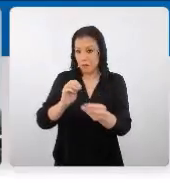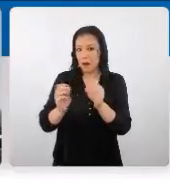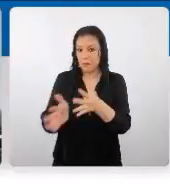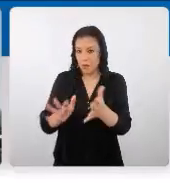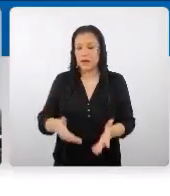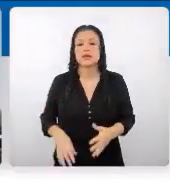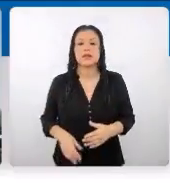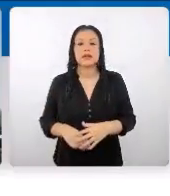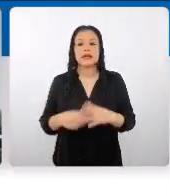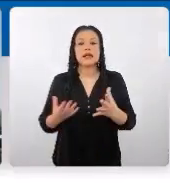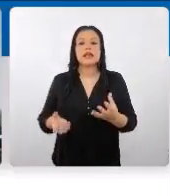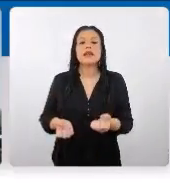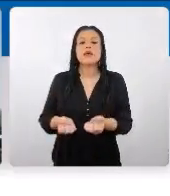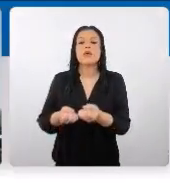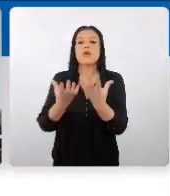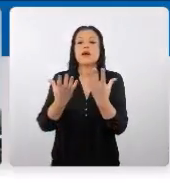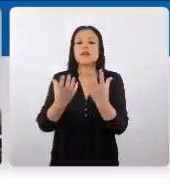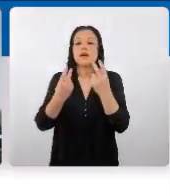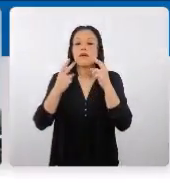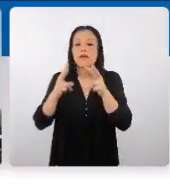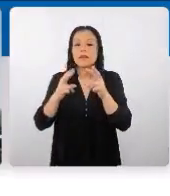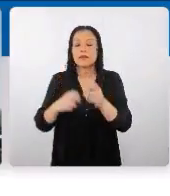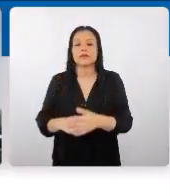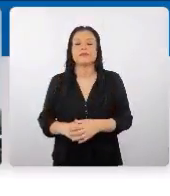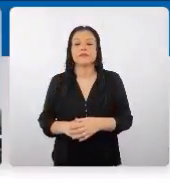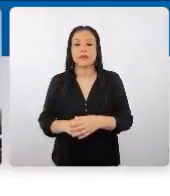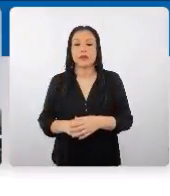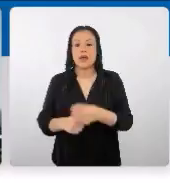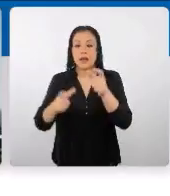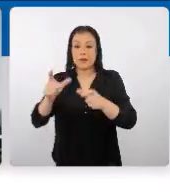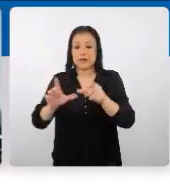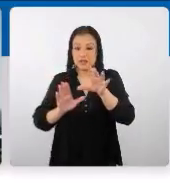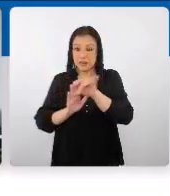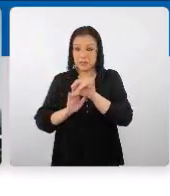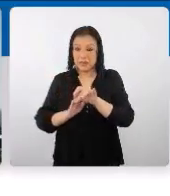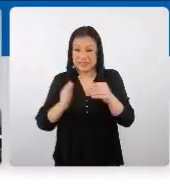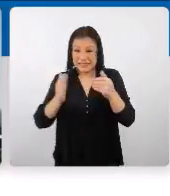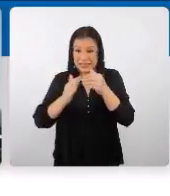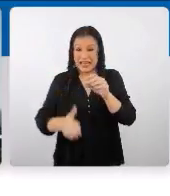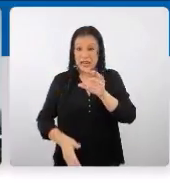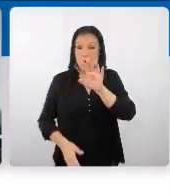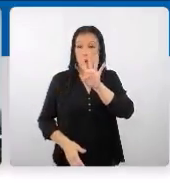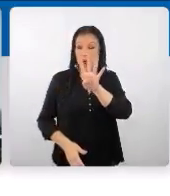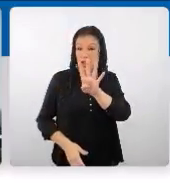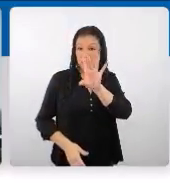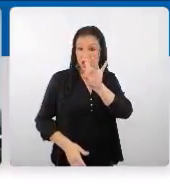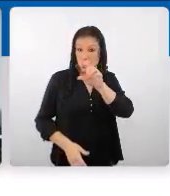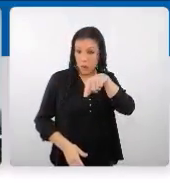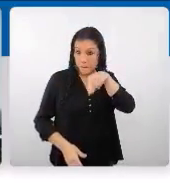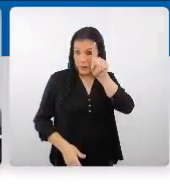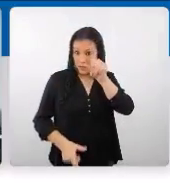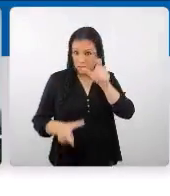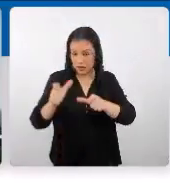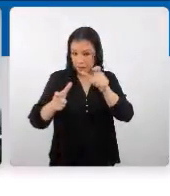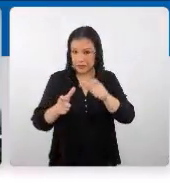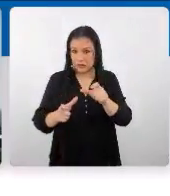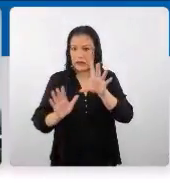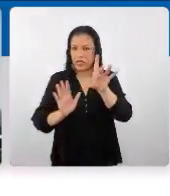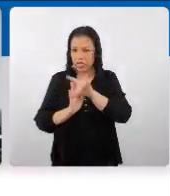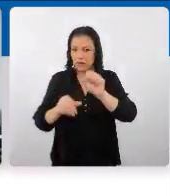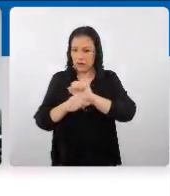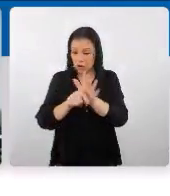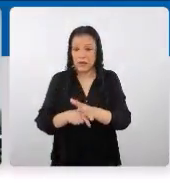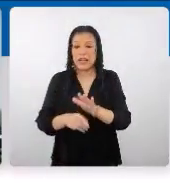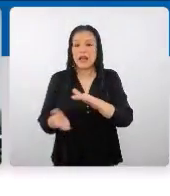vemos el número de casos. En total se acerca a los 48 millones de infectados y fallecidos cerca